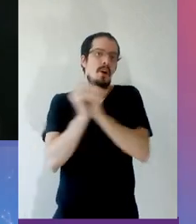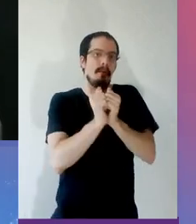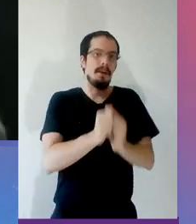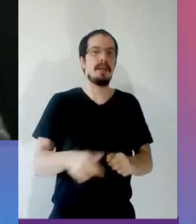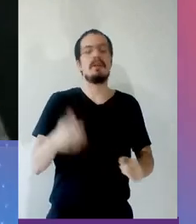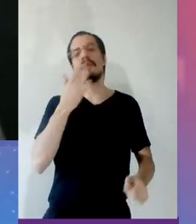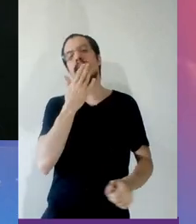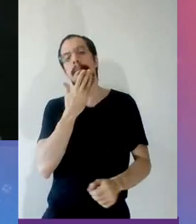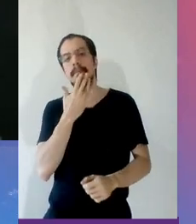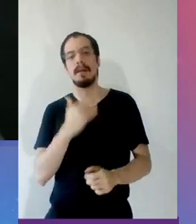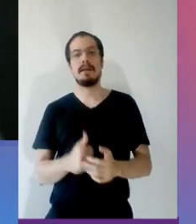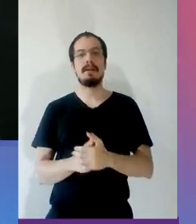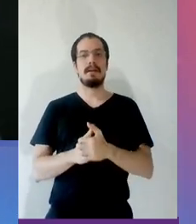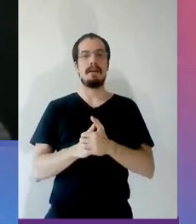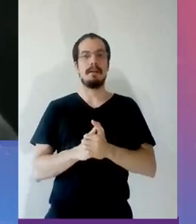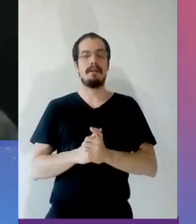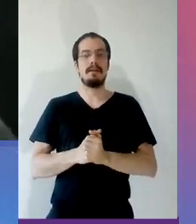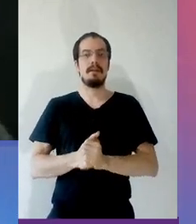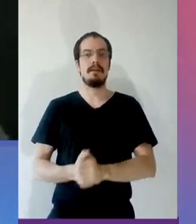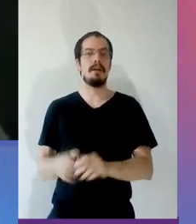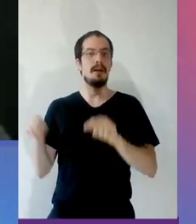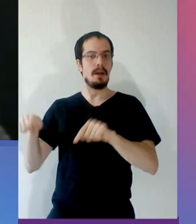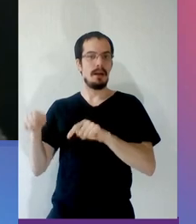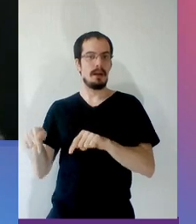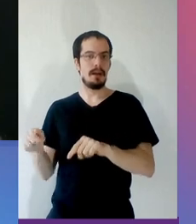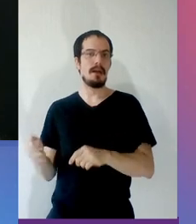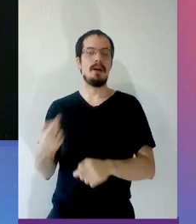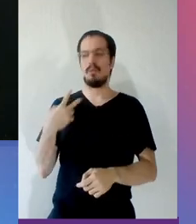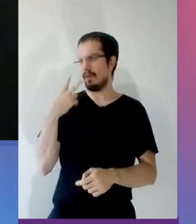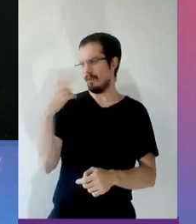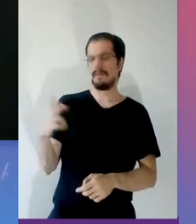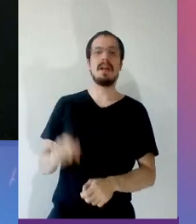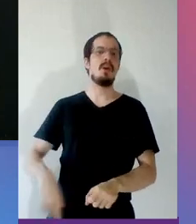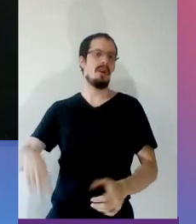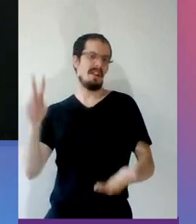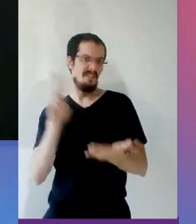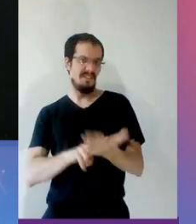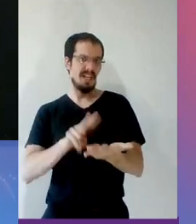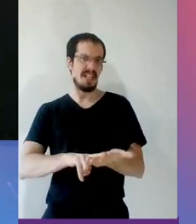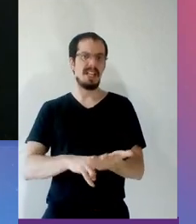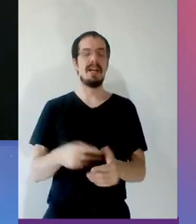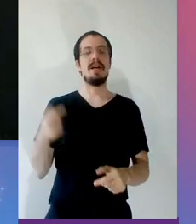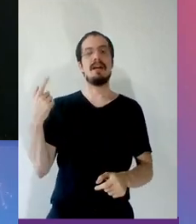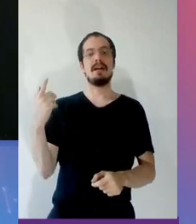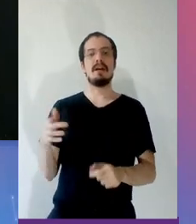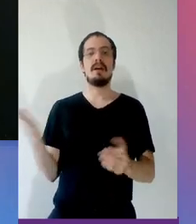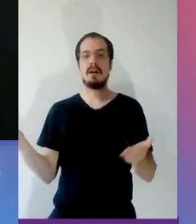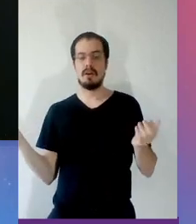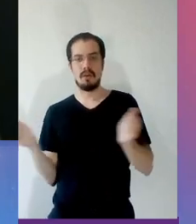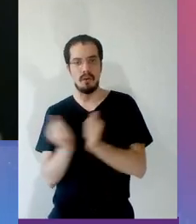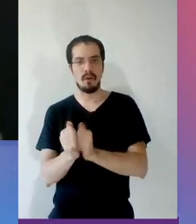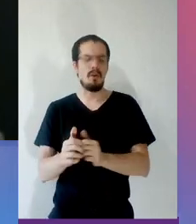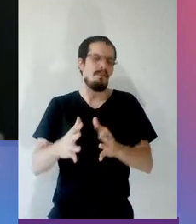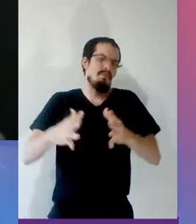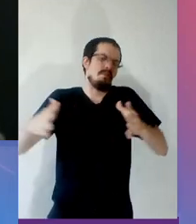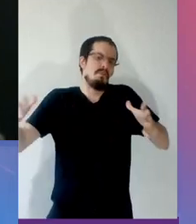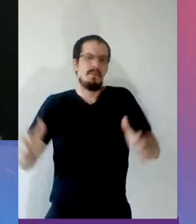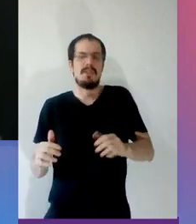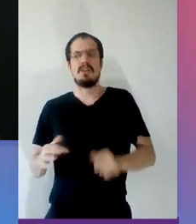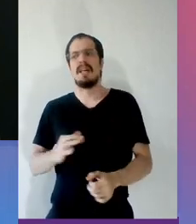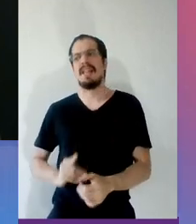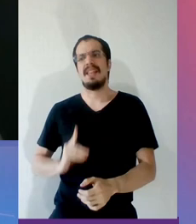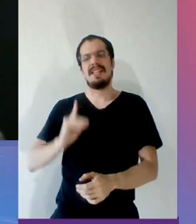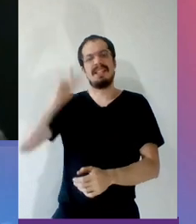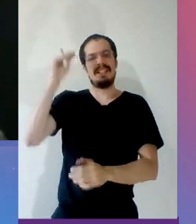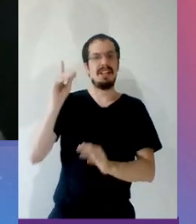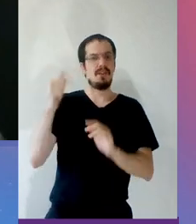porque en el fondo cuando uno se da cuenta de una realidad tan golpeante y con tanta trascendencia en el desarrollo de un país, en el desarrollo de